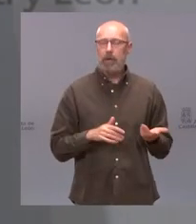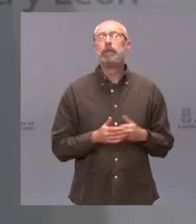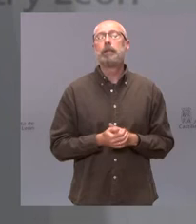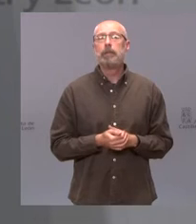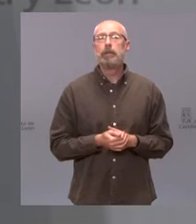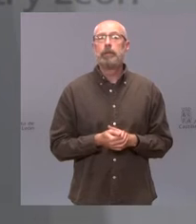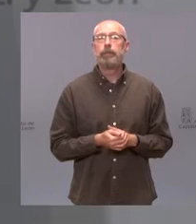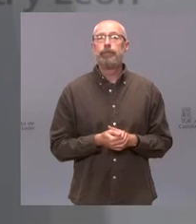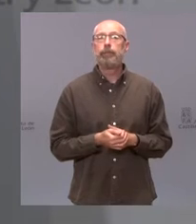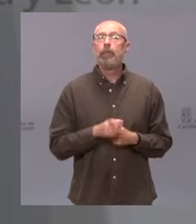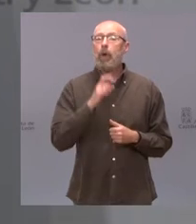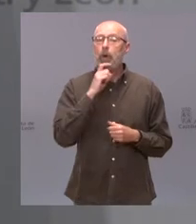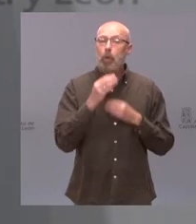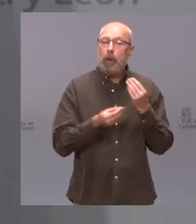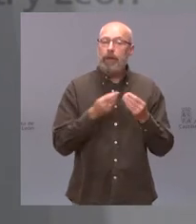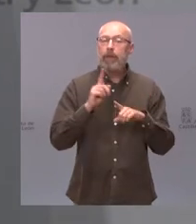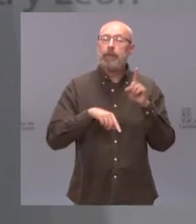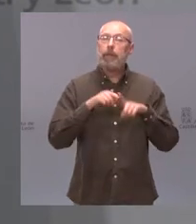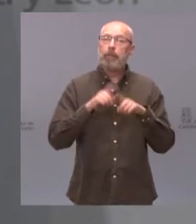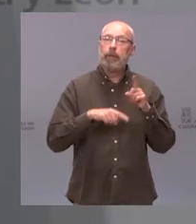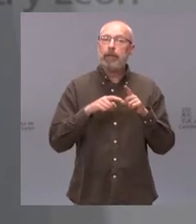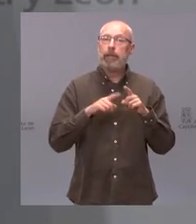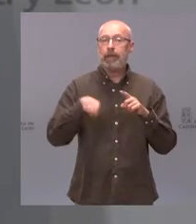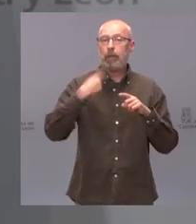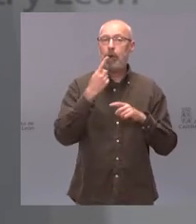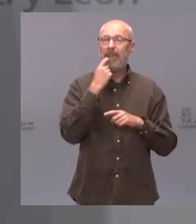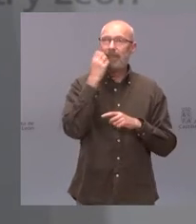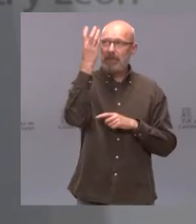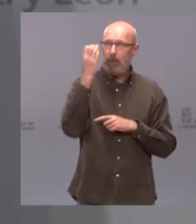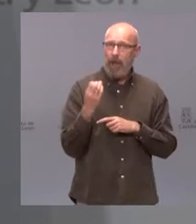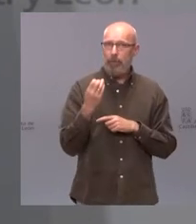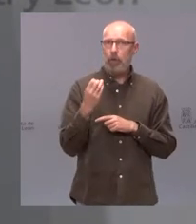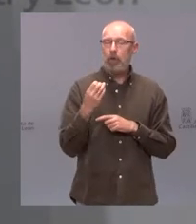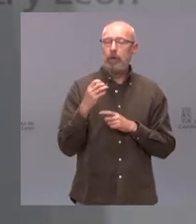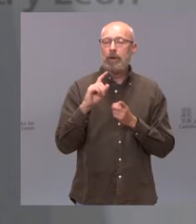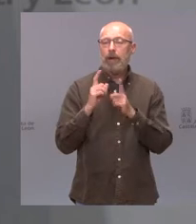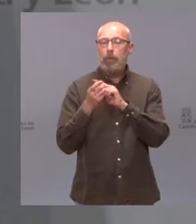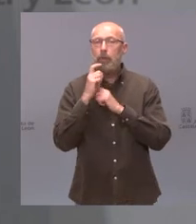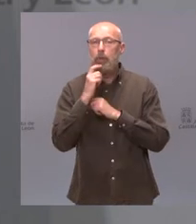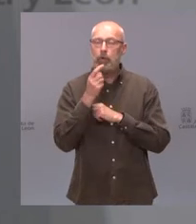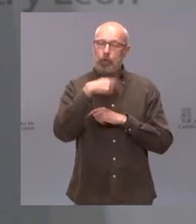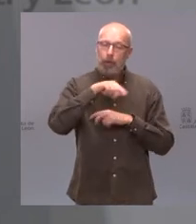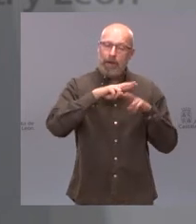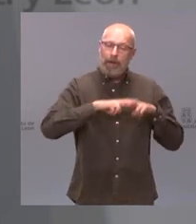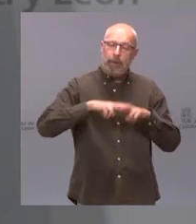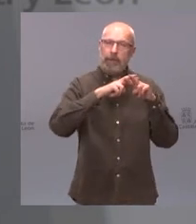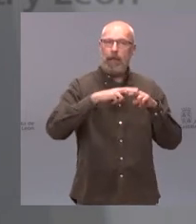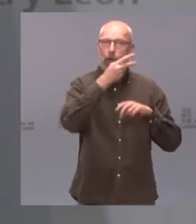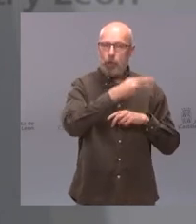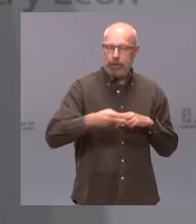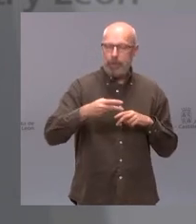bajarán dependerá de cómo bajen en el semáforo después. Se revisará cada 2 semanas y el que tenga nivel